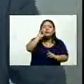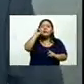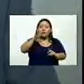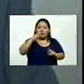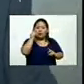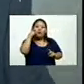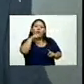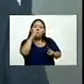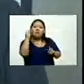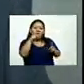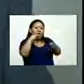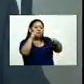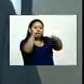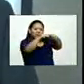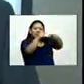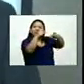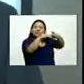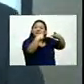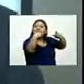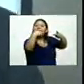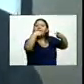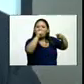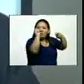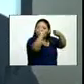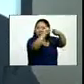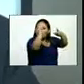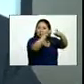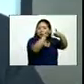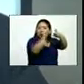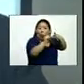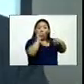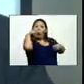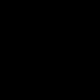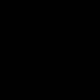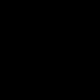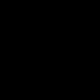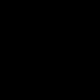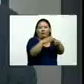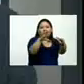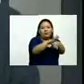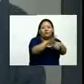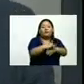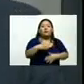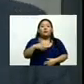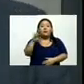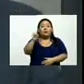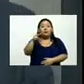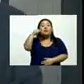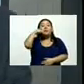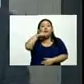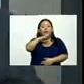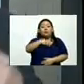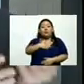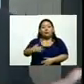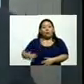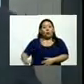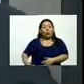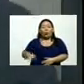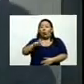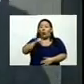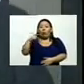con nombre y apellido a los que considera responsables y no a un instituto político. La República